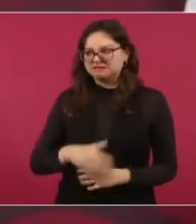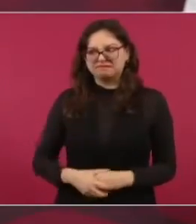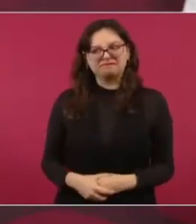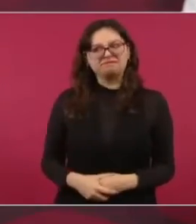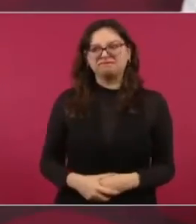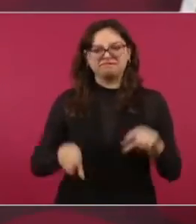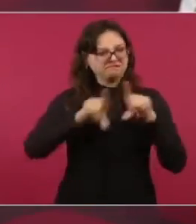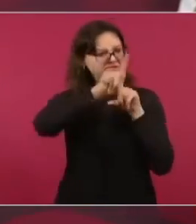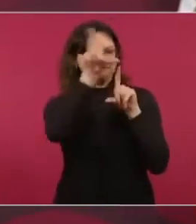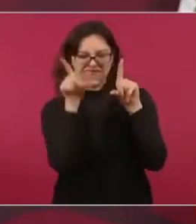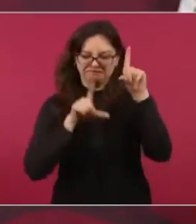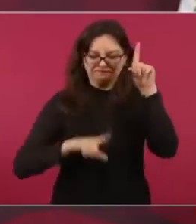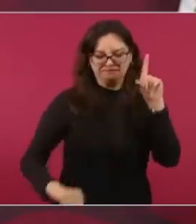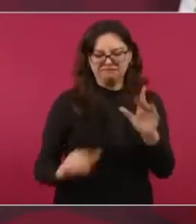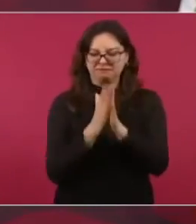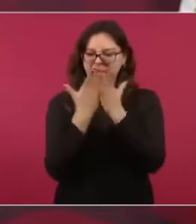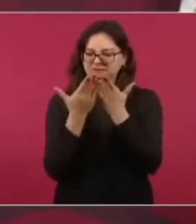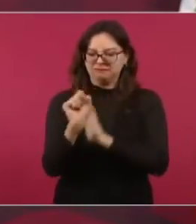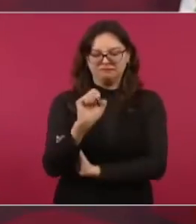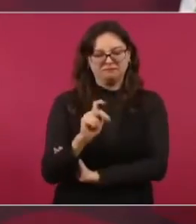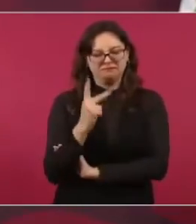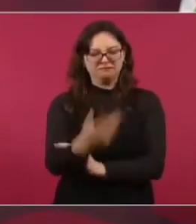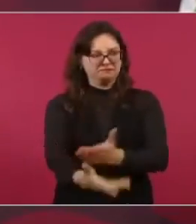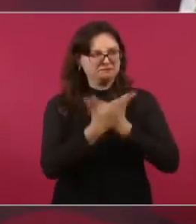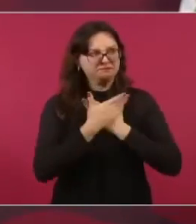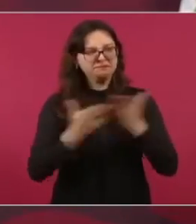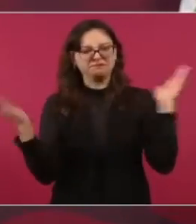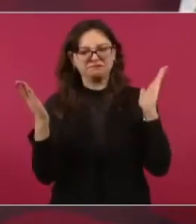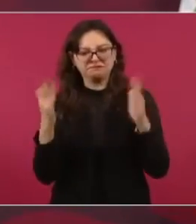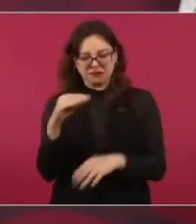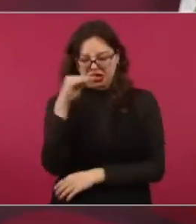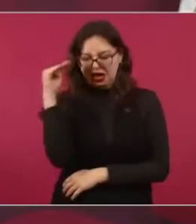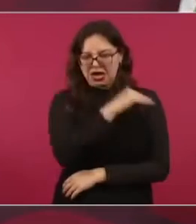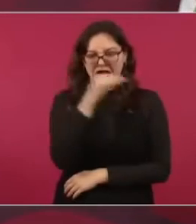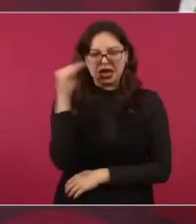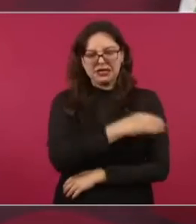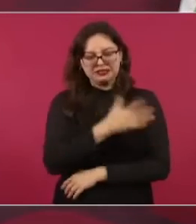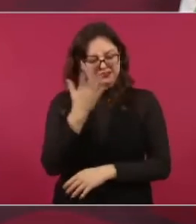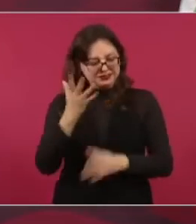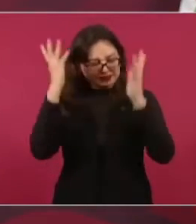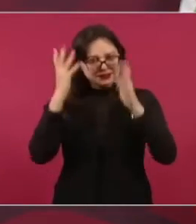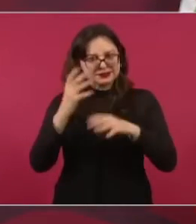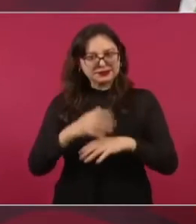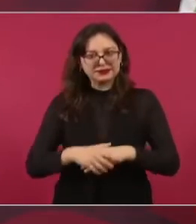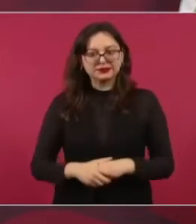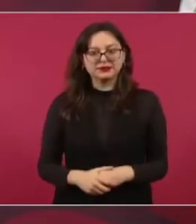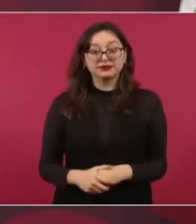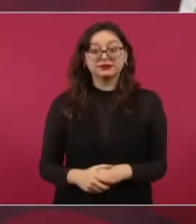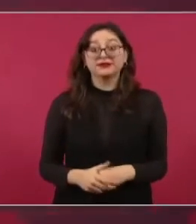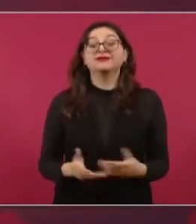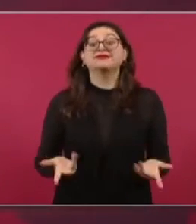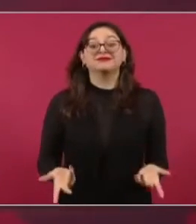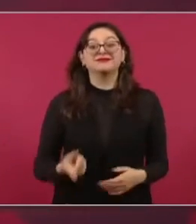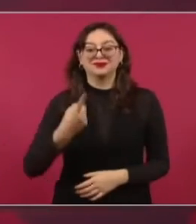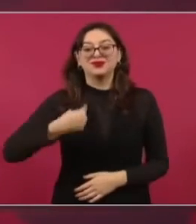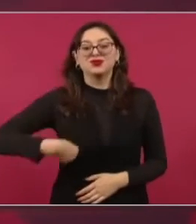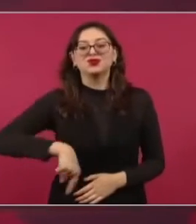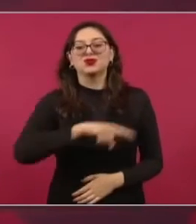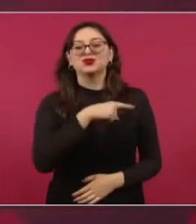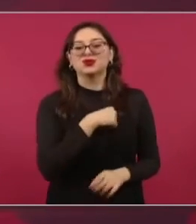todos los libros de secundaria se entregaron en todo el país de manera gratuita. Fue por